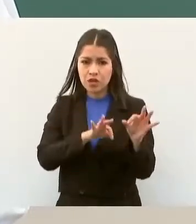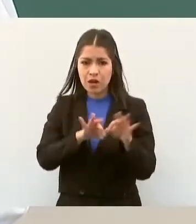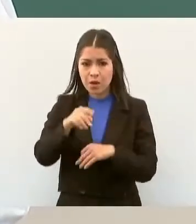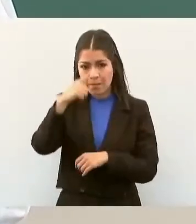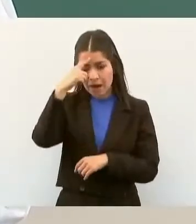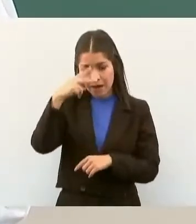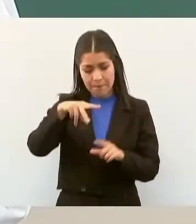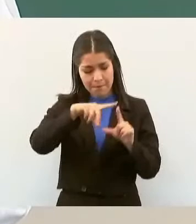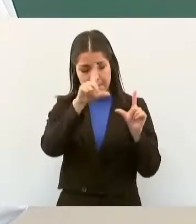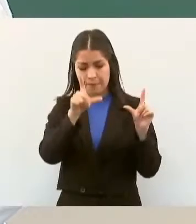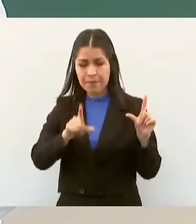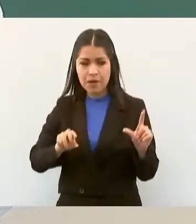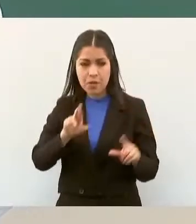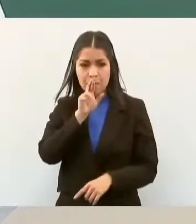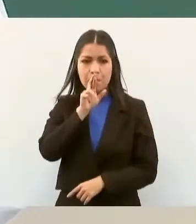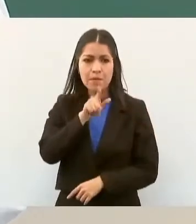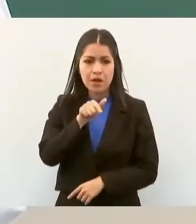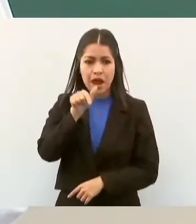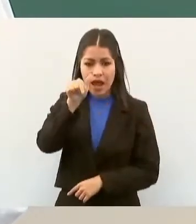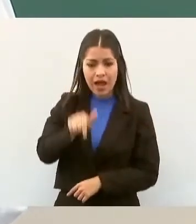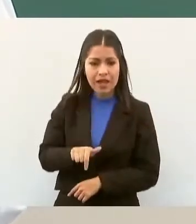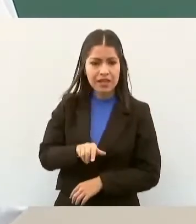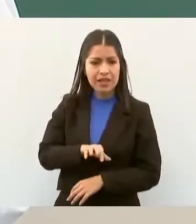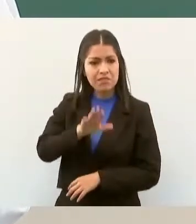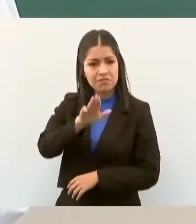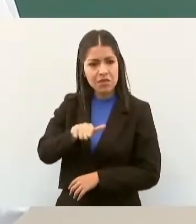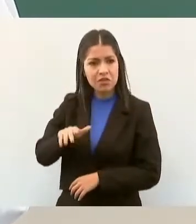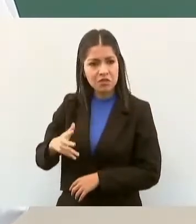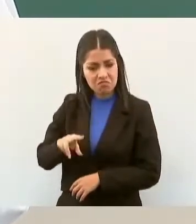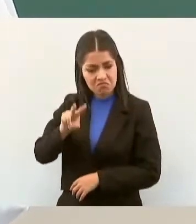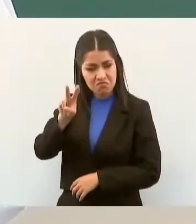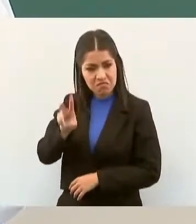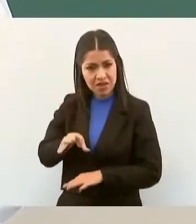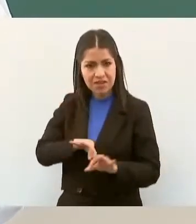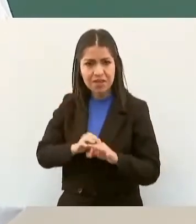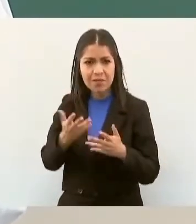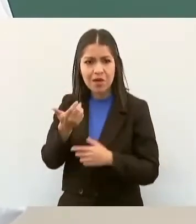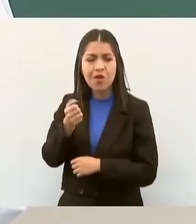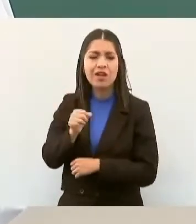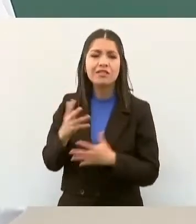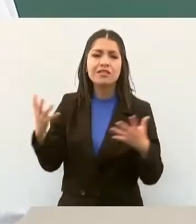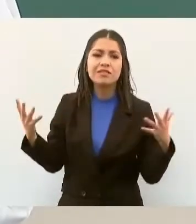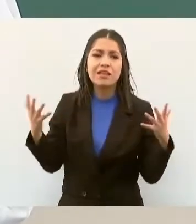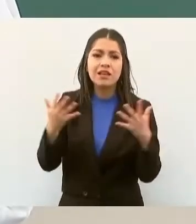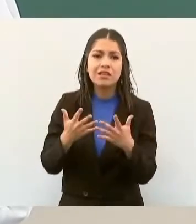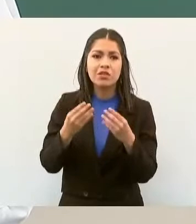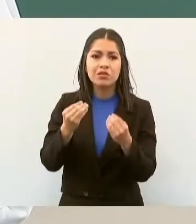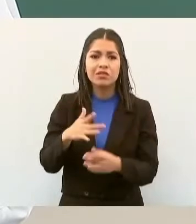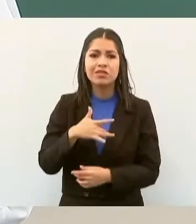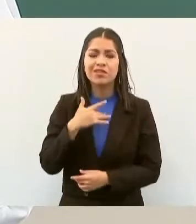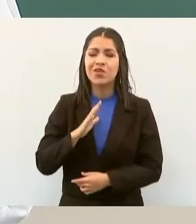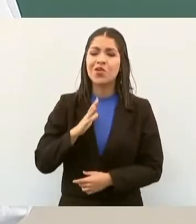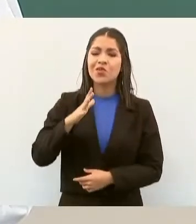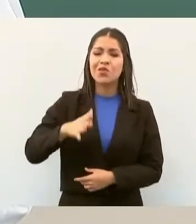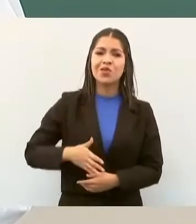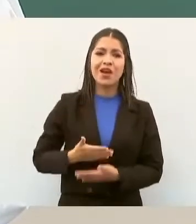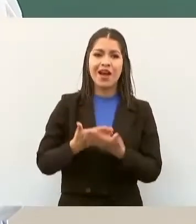progresión se cumple en Michoacán. Es un orgullo dirigirme a usted en esta ocasión.